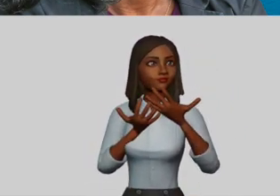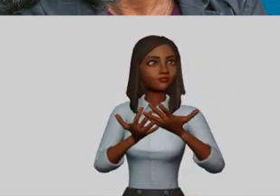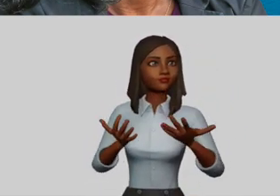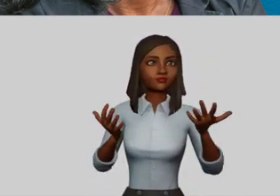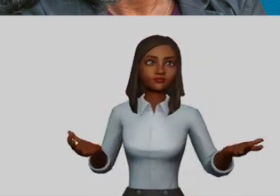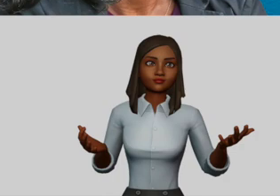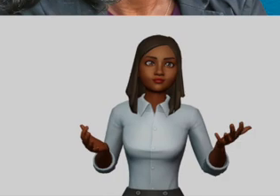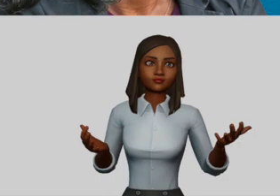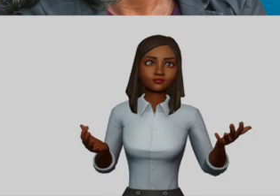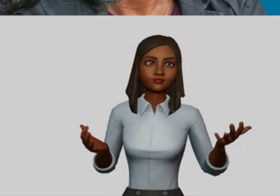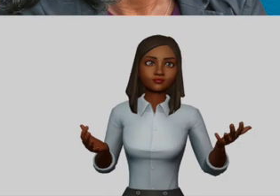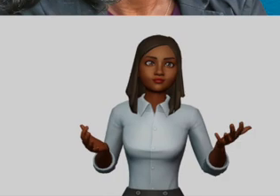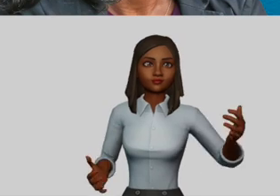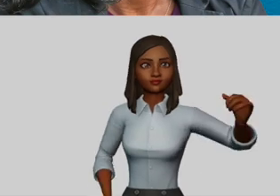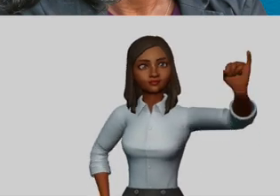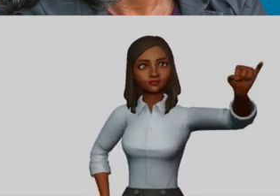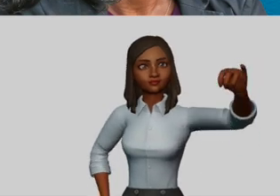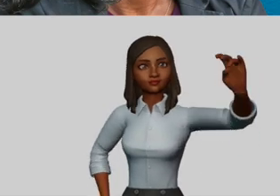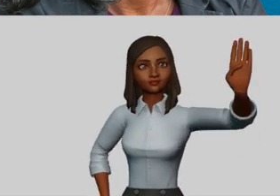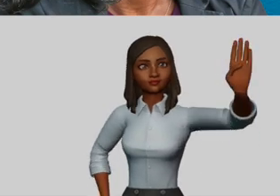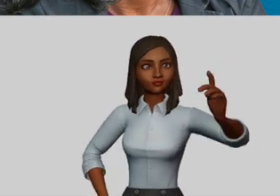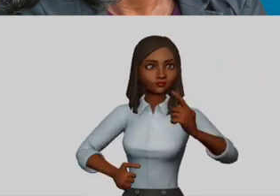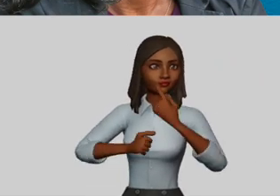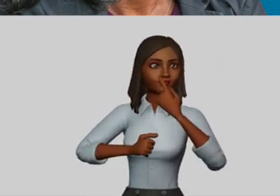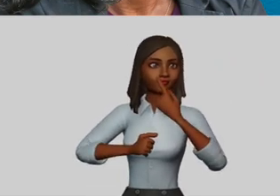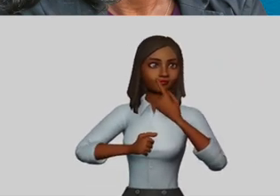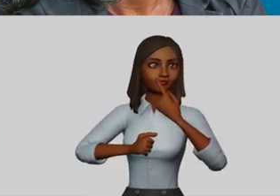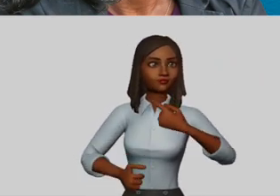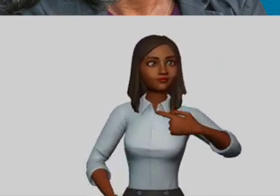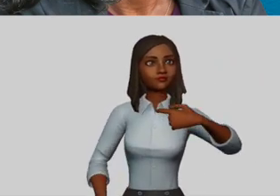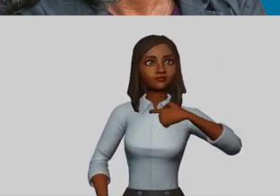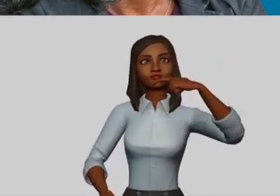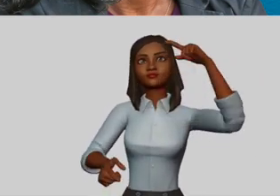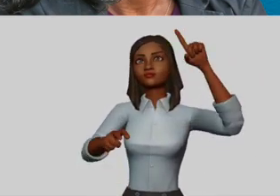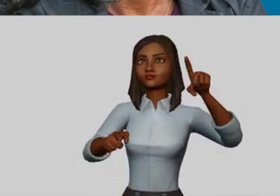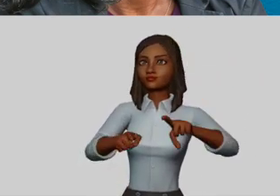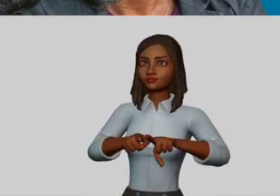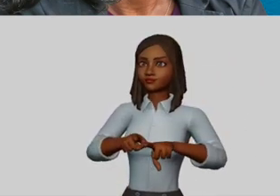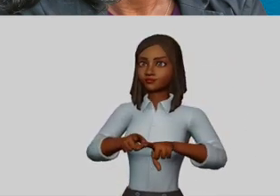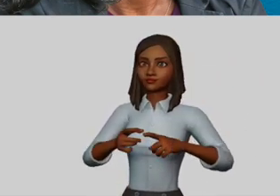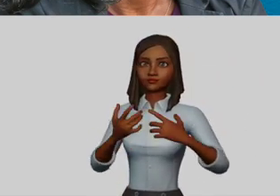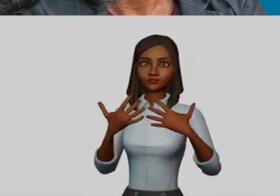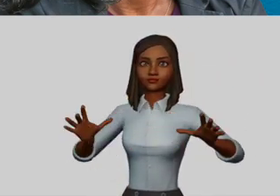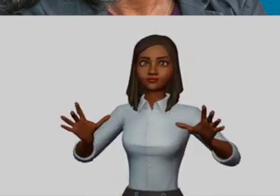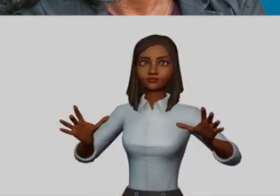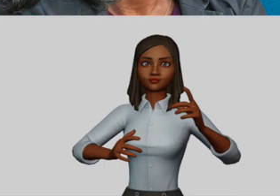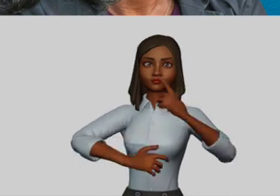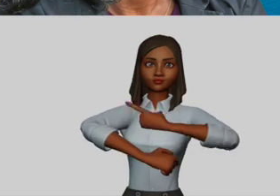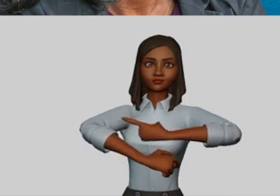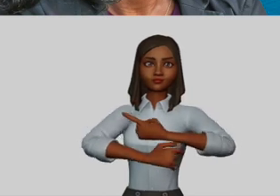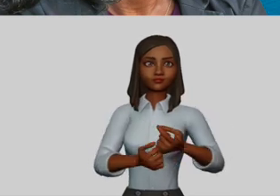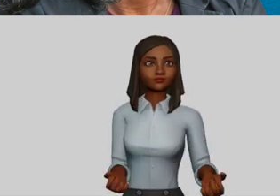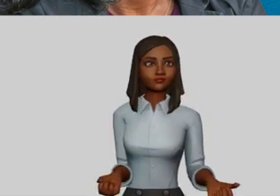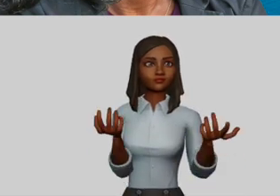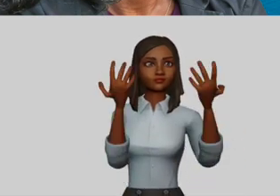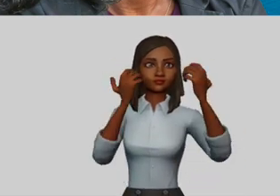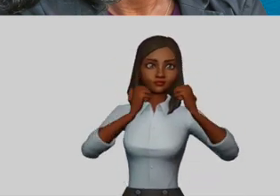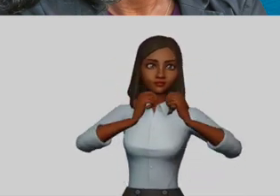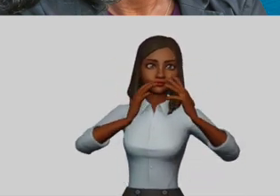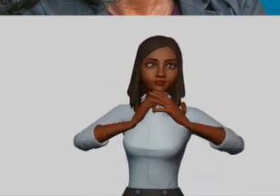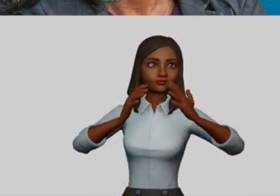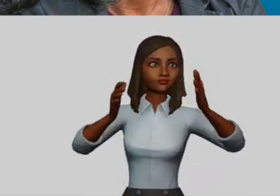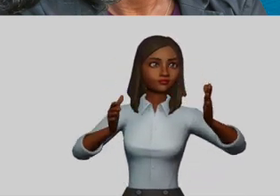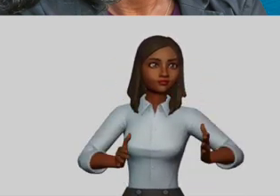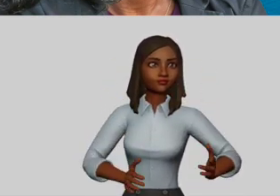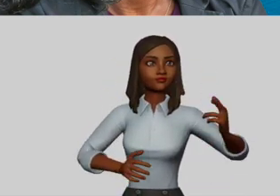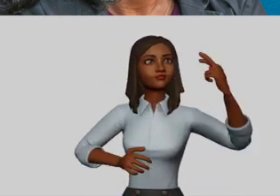aprendiendo el lenguaje de señas americano y todavía soy bien nueva en ello. Nosotros queremos que la persona aprenda, pero yo te voy a